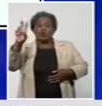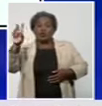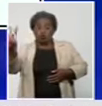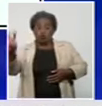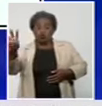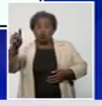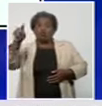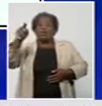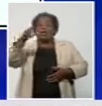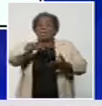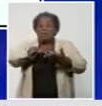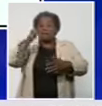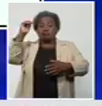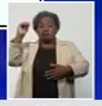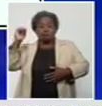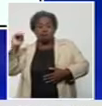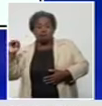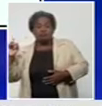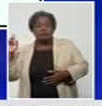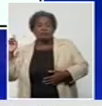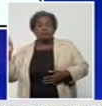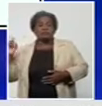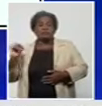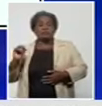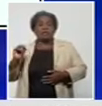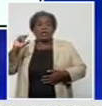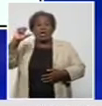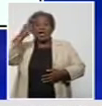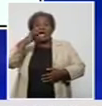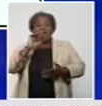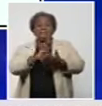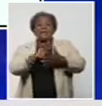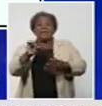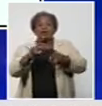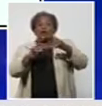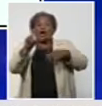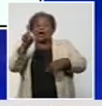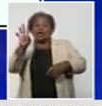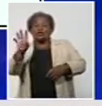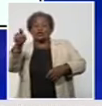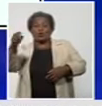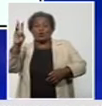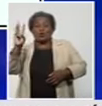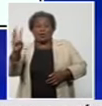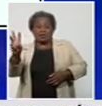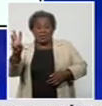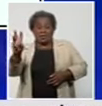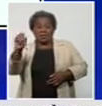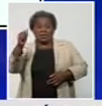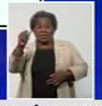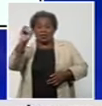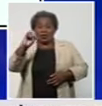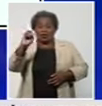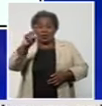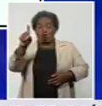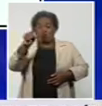San Cristóbal 16,7, Caimito 14,3, 10 de octubre